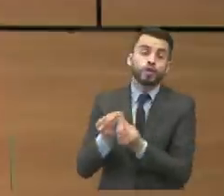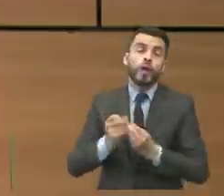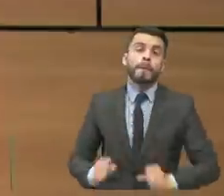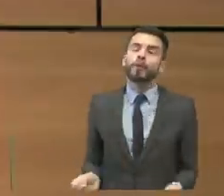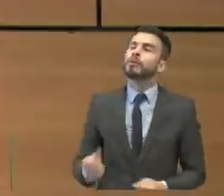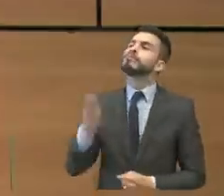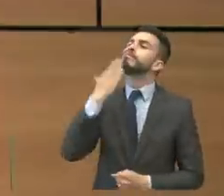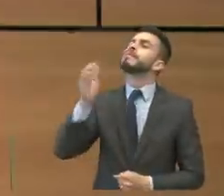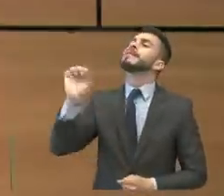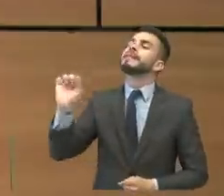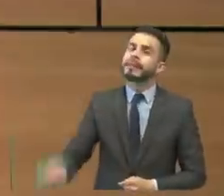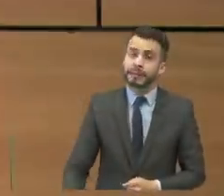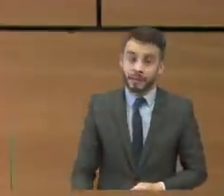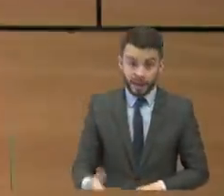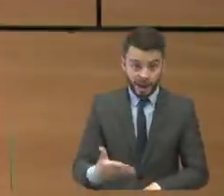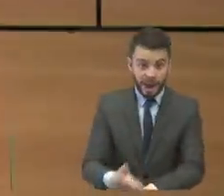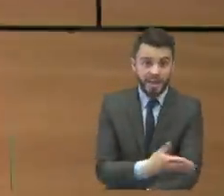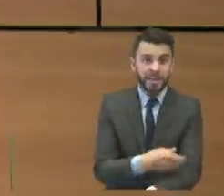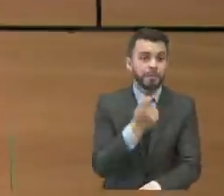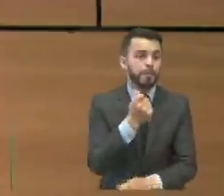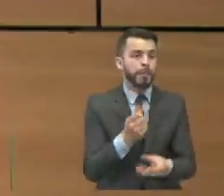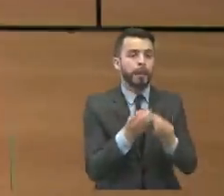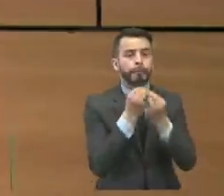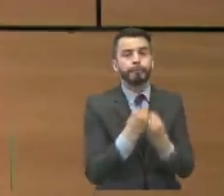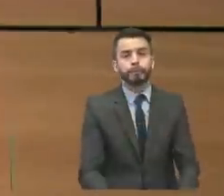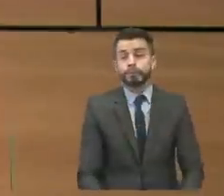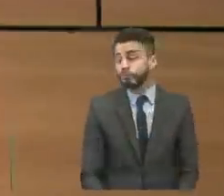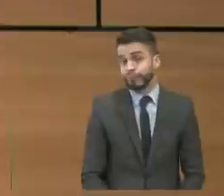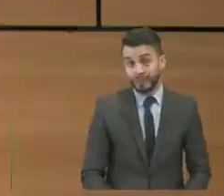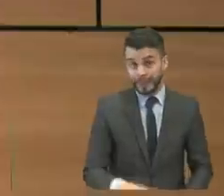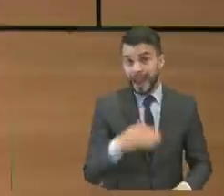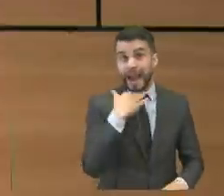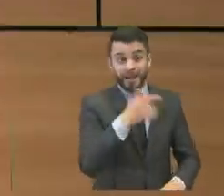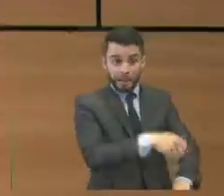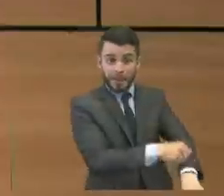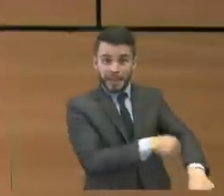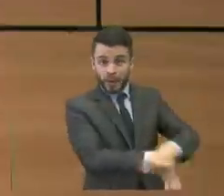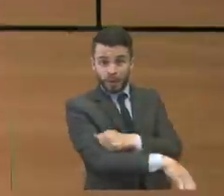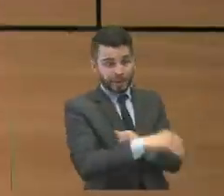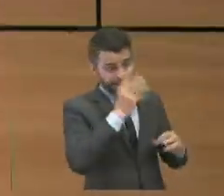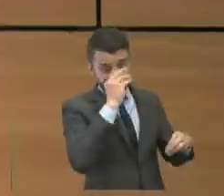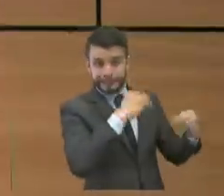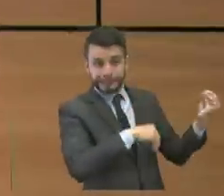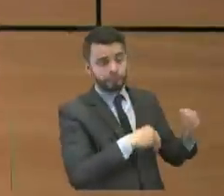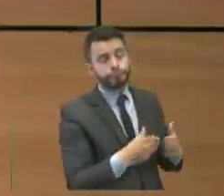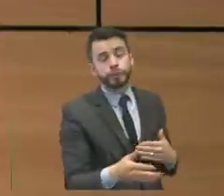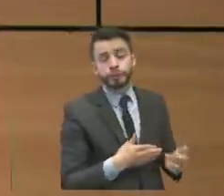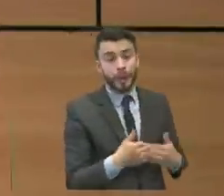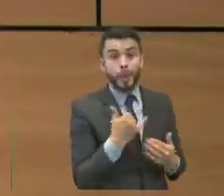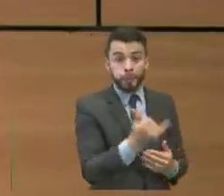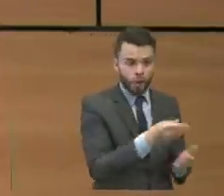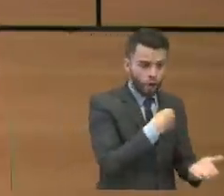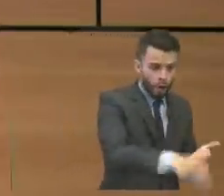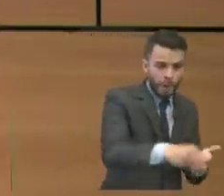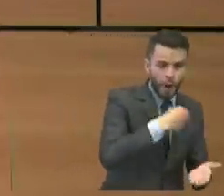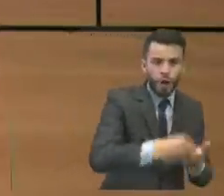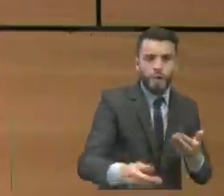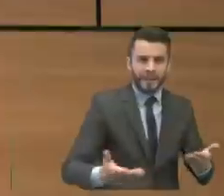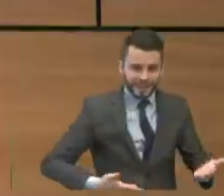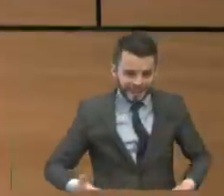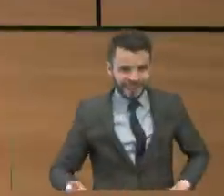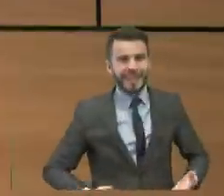un centavo de lo que ya habíamos avanzado. Aunque no lo compartiéramos, nos sirve. Todos los predios que compraron nos sirven. Todos